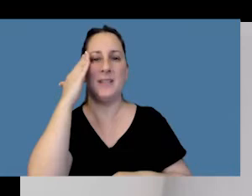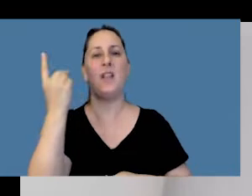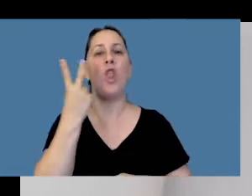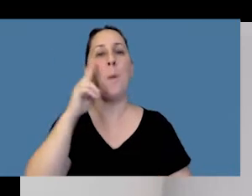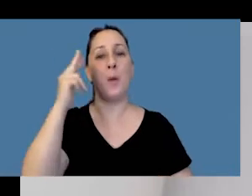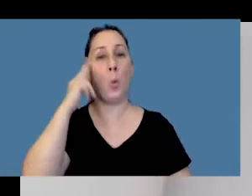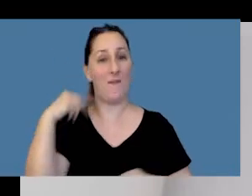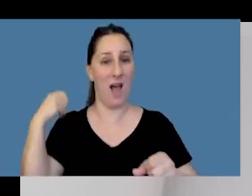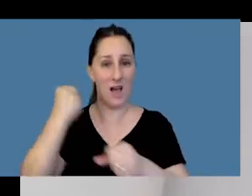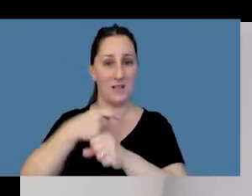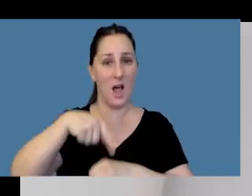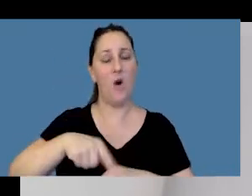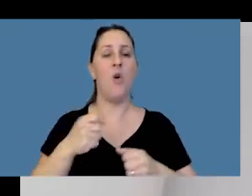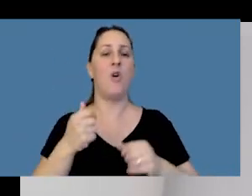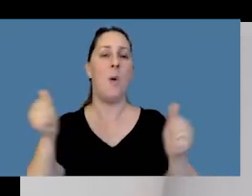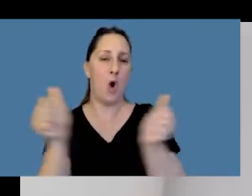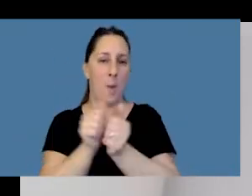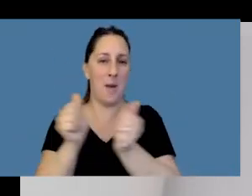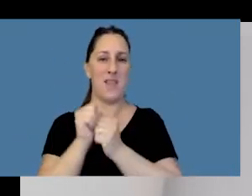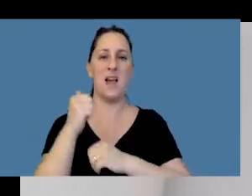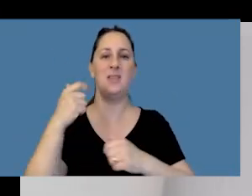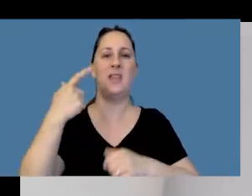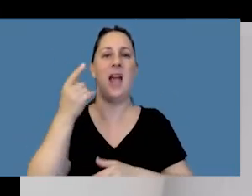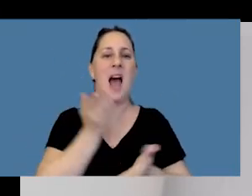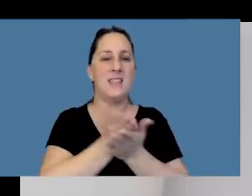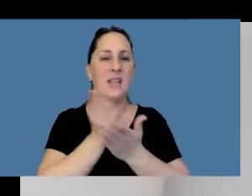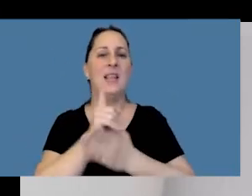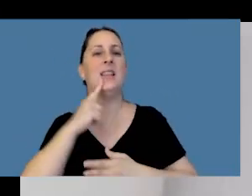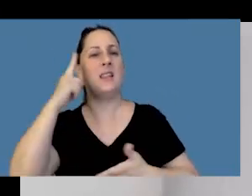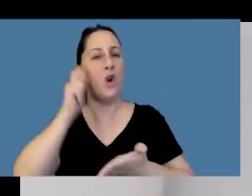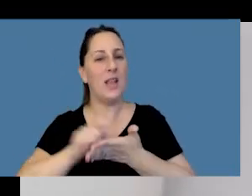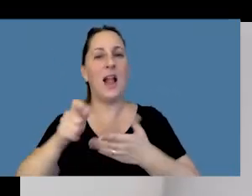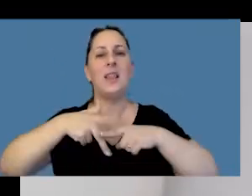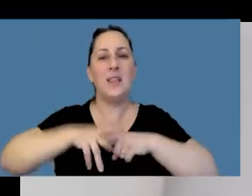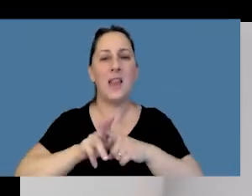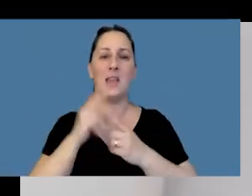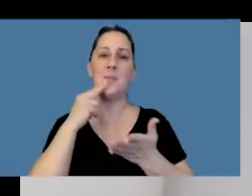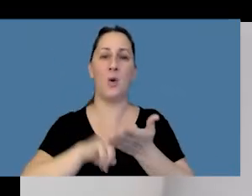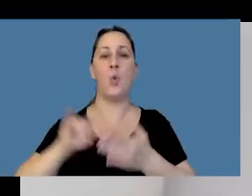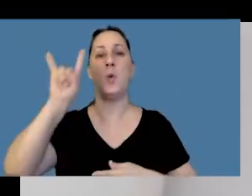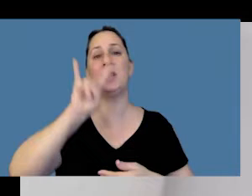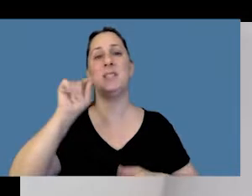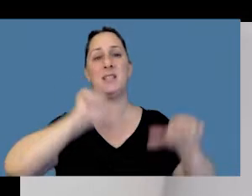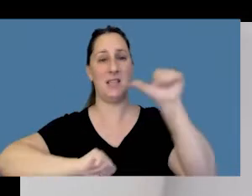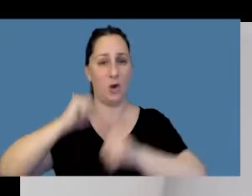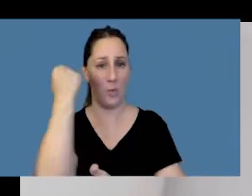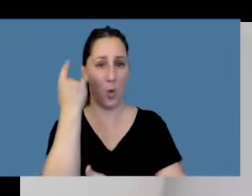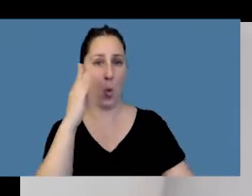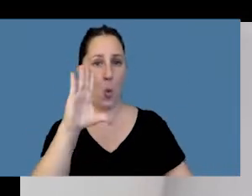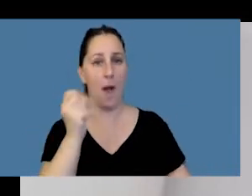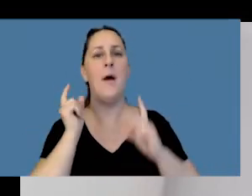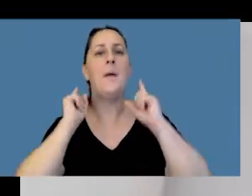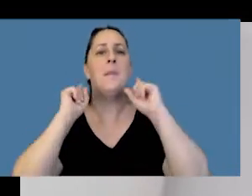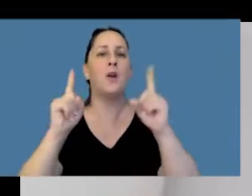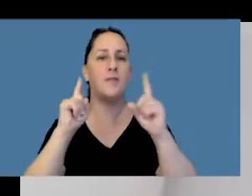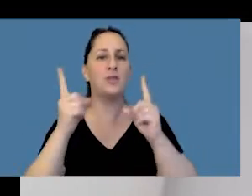2009, auxiliar de cátedra de la asignatura Teoría y Técnica Impositiva 2 de la Facultad de Ciencias Económicas de la UBA, profesora en la especialización